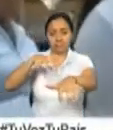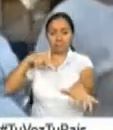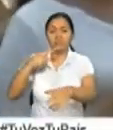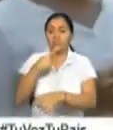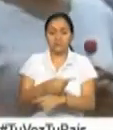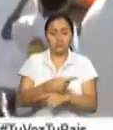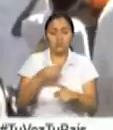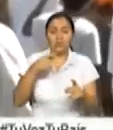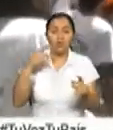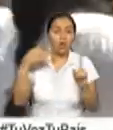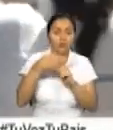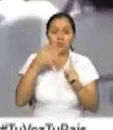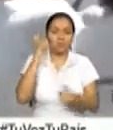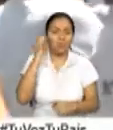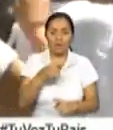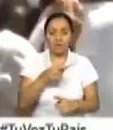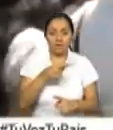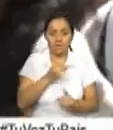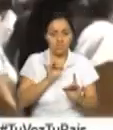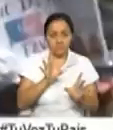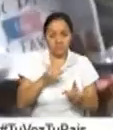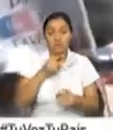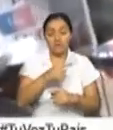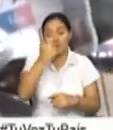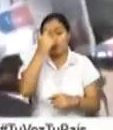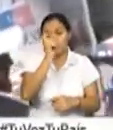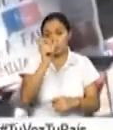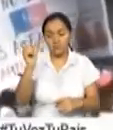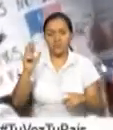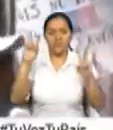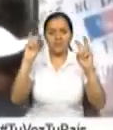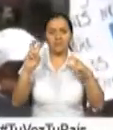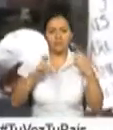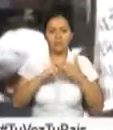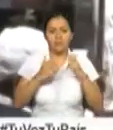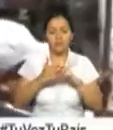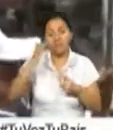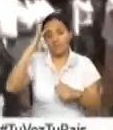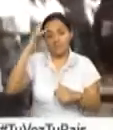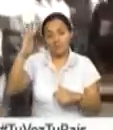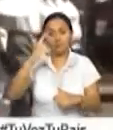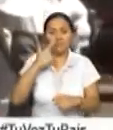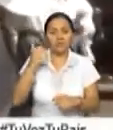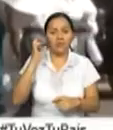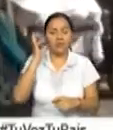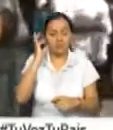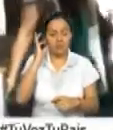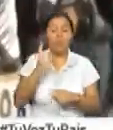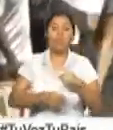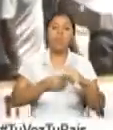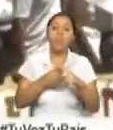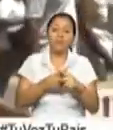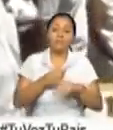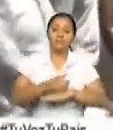violencia de género contra las mujeres, pues según sus argumentos se abordarían temáticas como la ideología de género. Según la titular de la